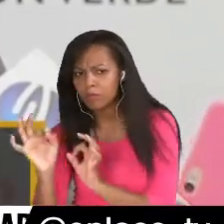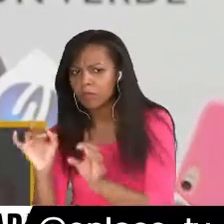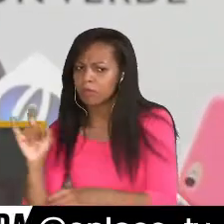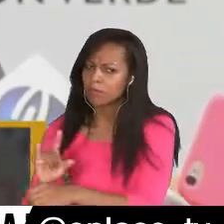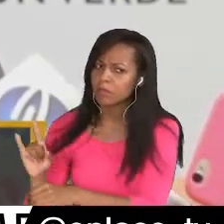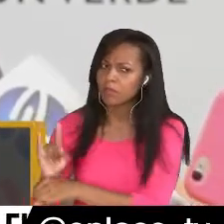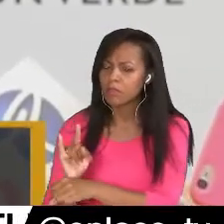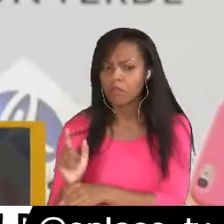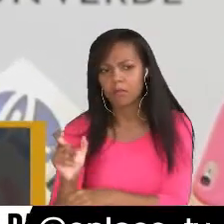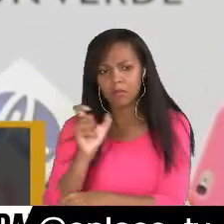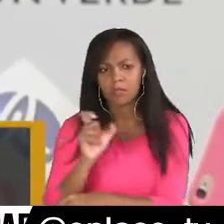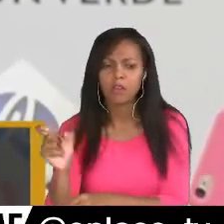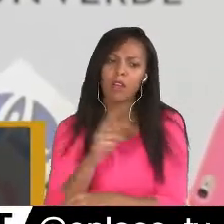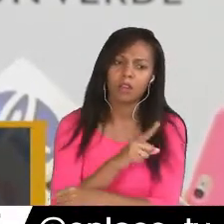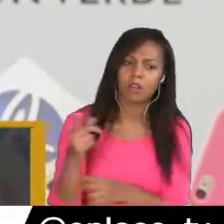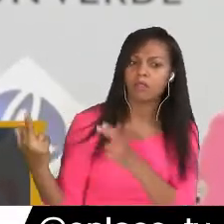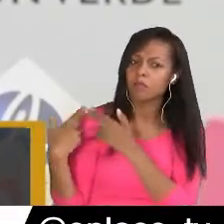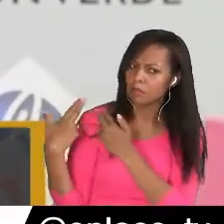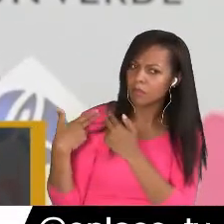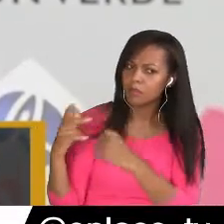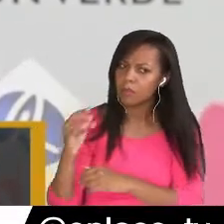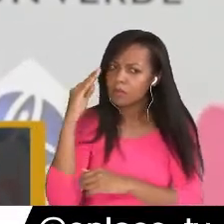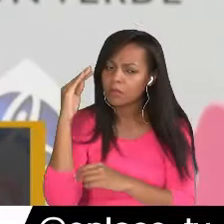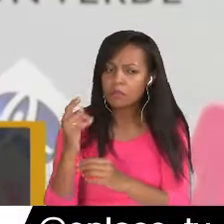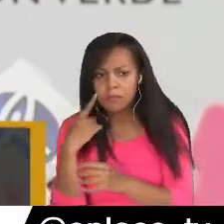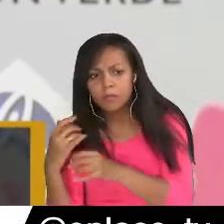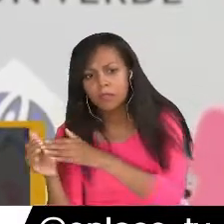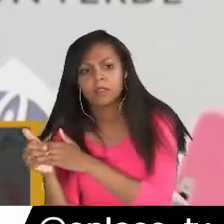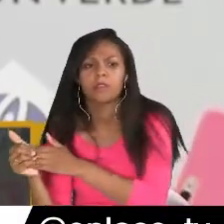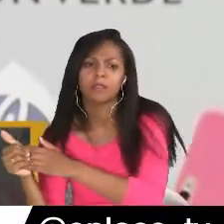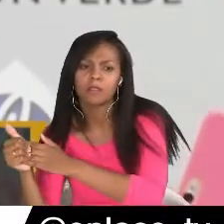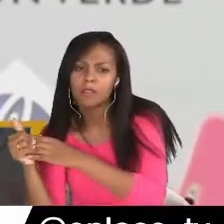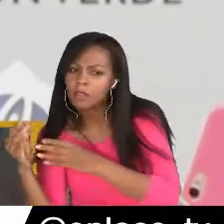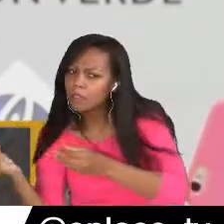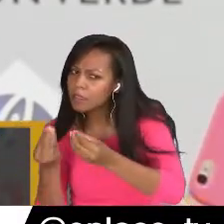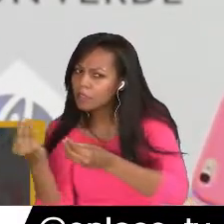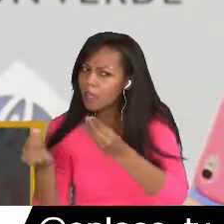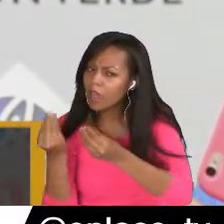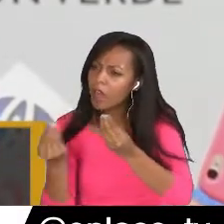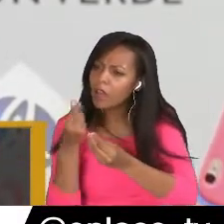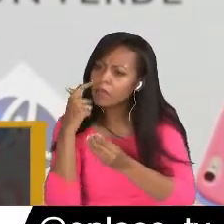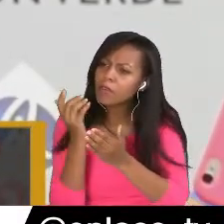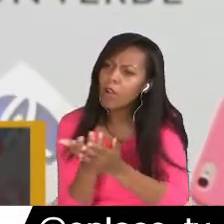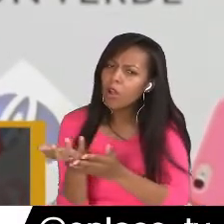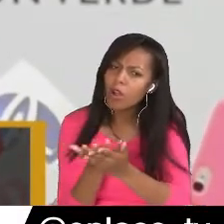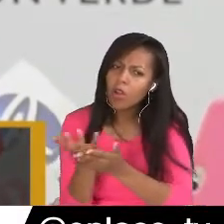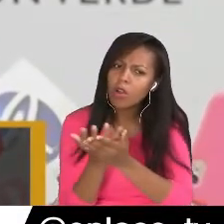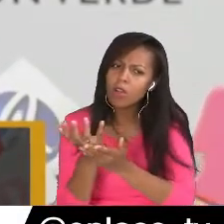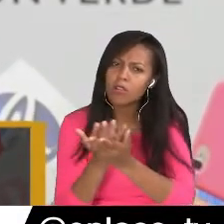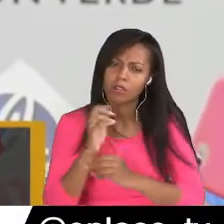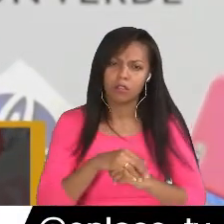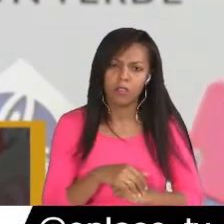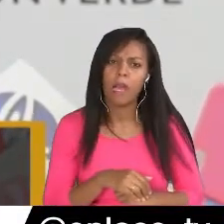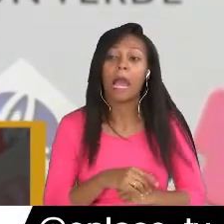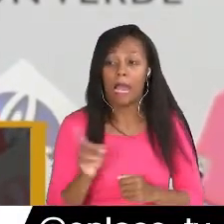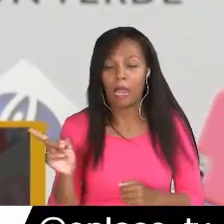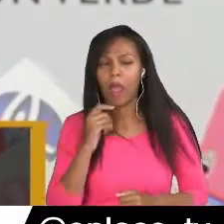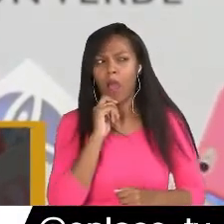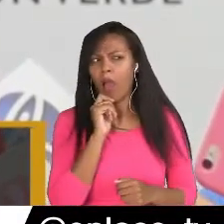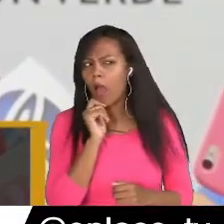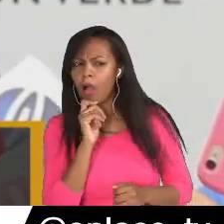nuestro gaula, indicándole y orientándole las acciones que se deben seguir para que él continúe con su